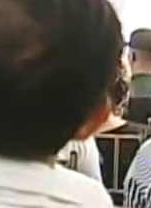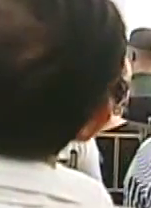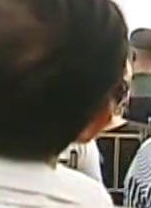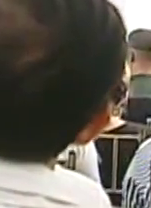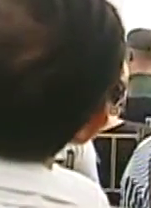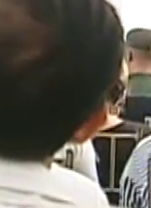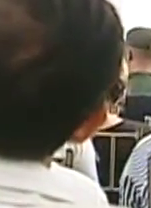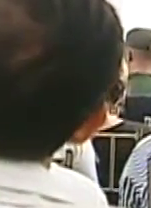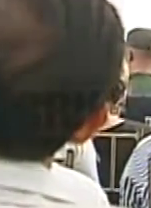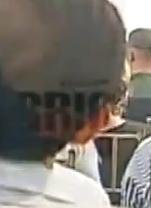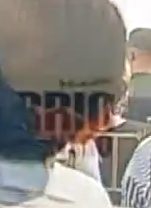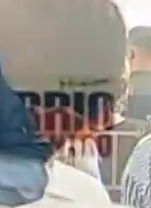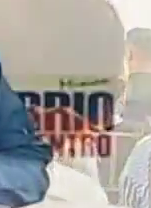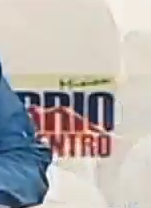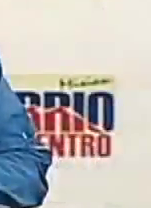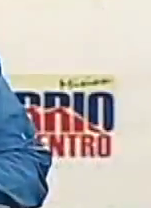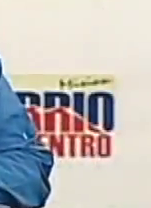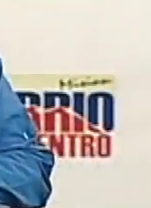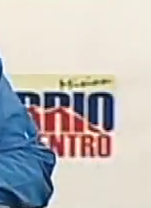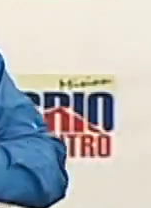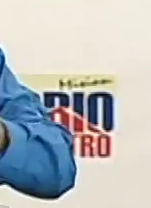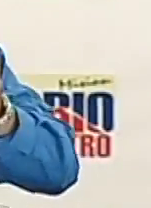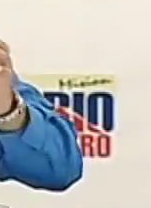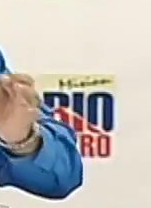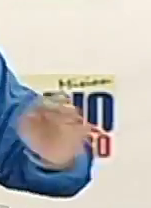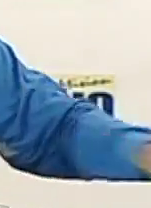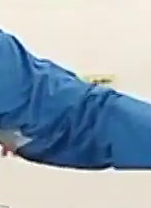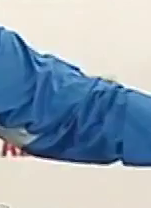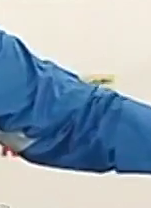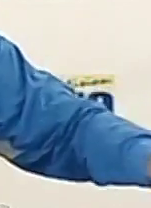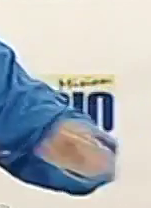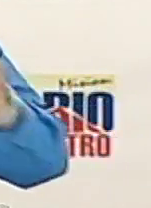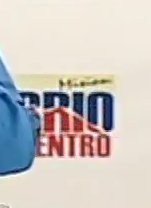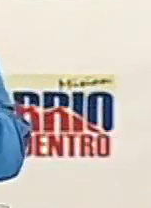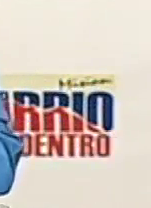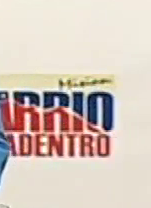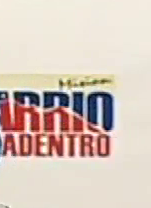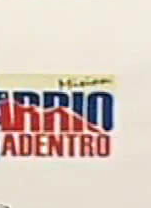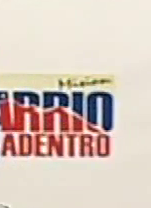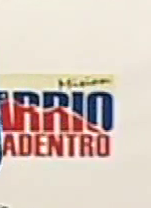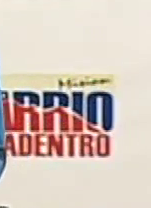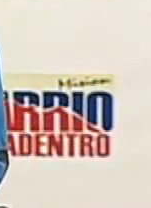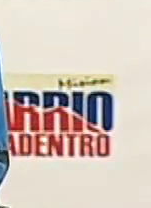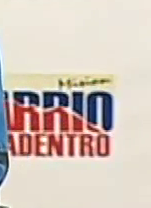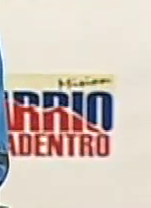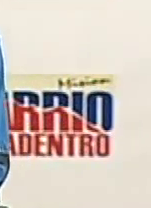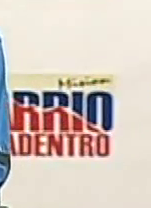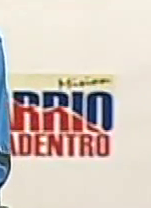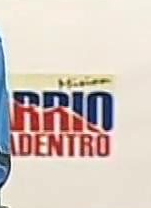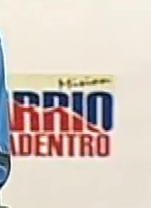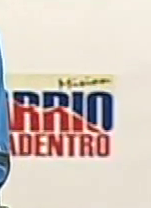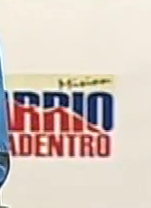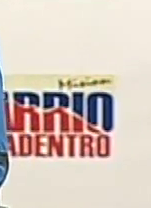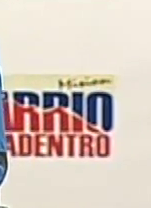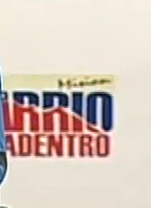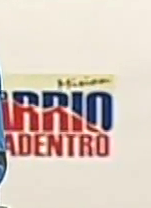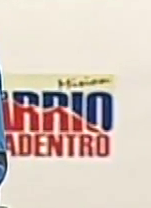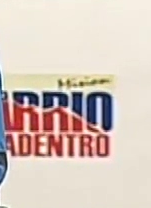detallada, pido que todas las 335 propuestas que se elevaron desde las